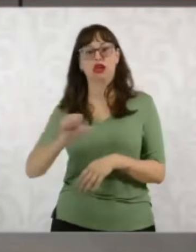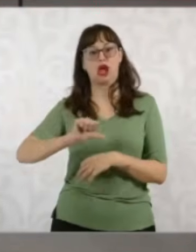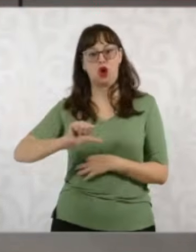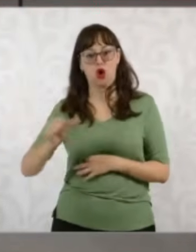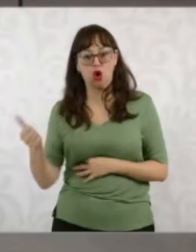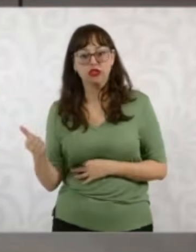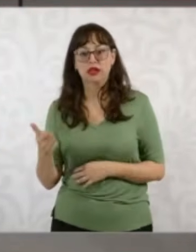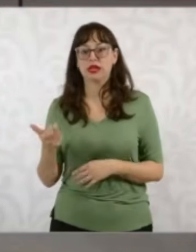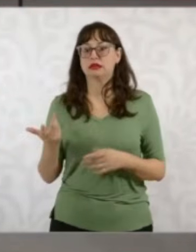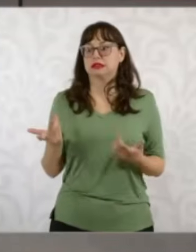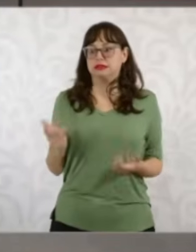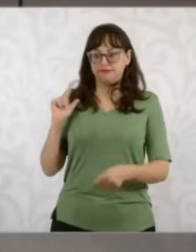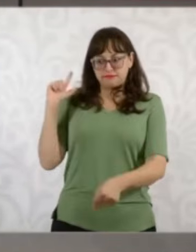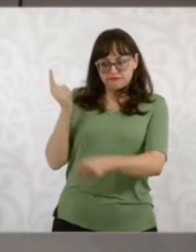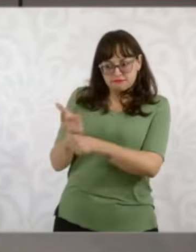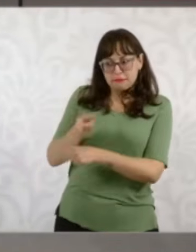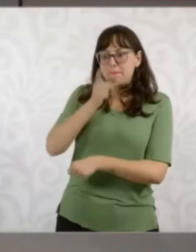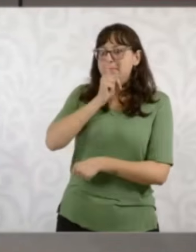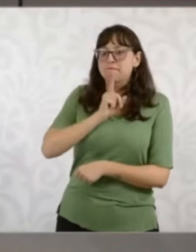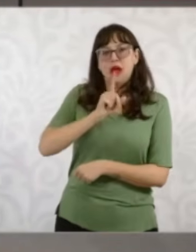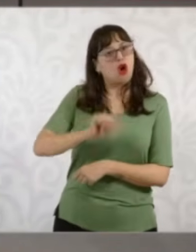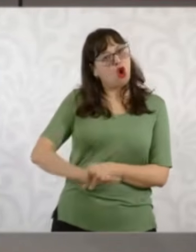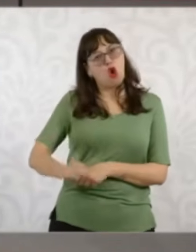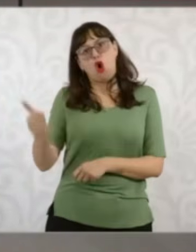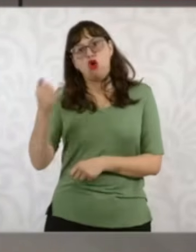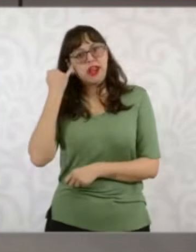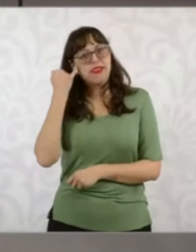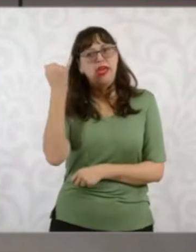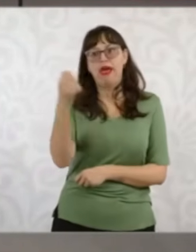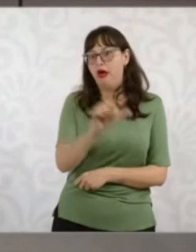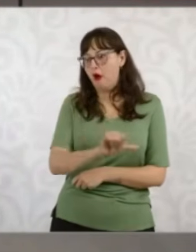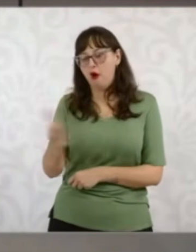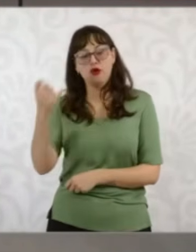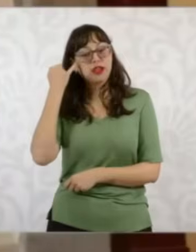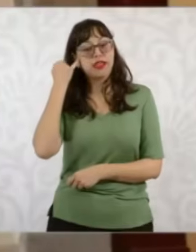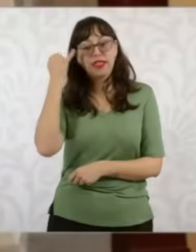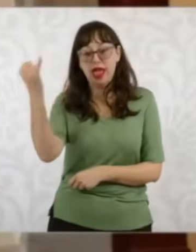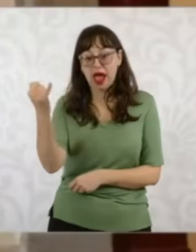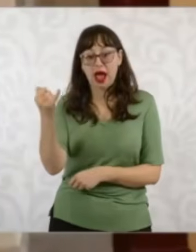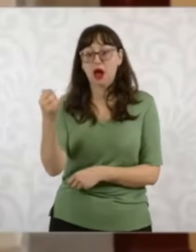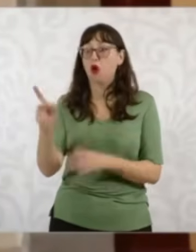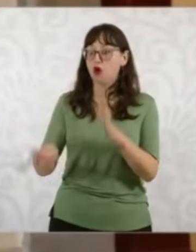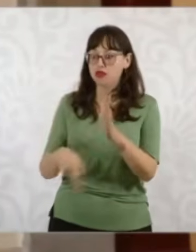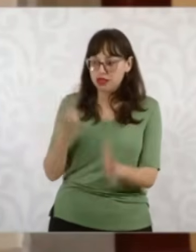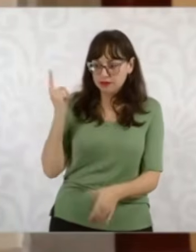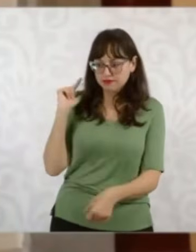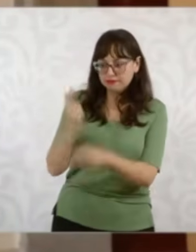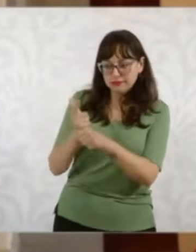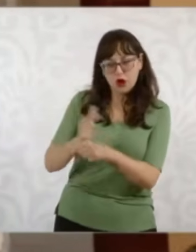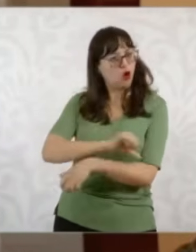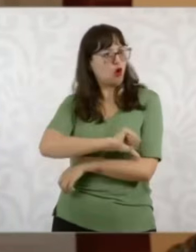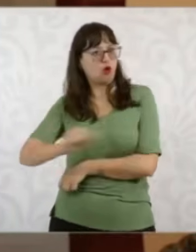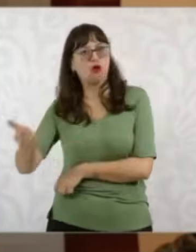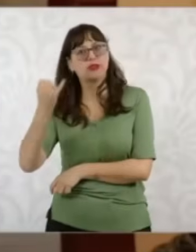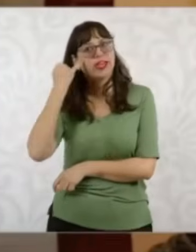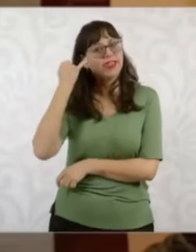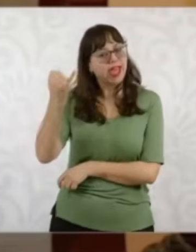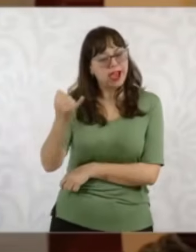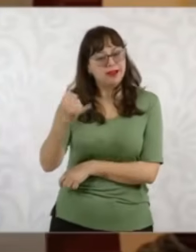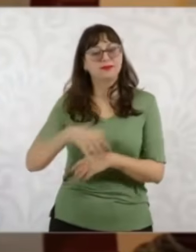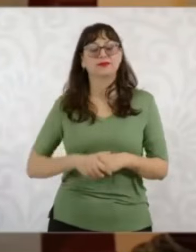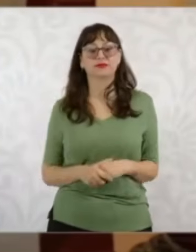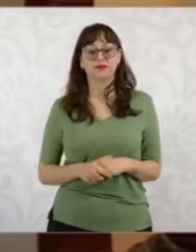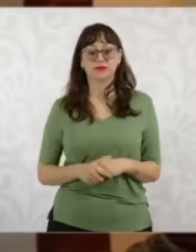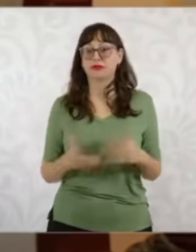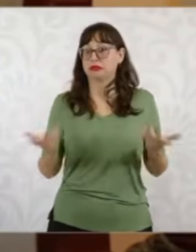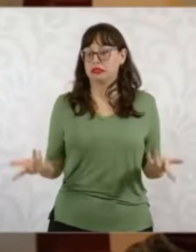su credibilidad y surge una nueva. Se cae su credibilidad y surge una nueva. Vamos a